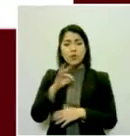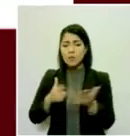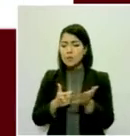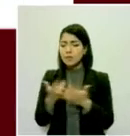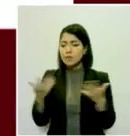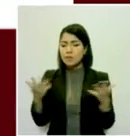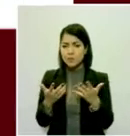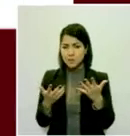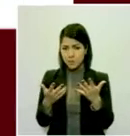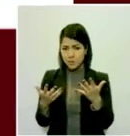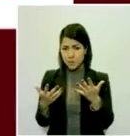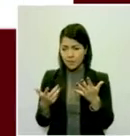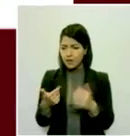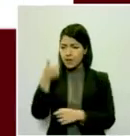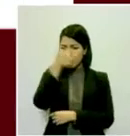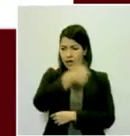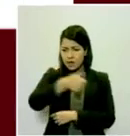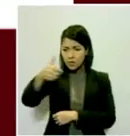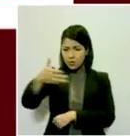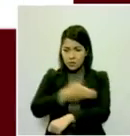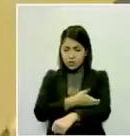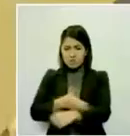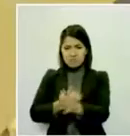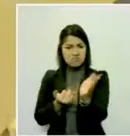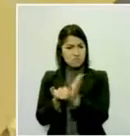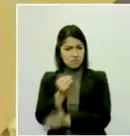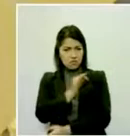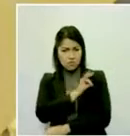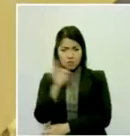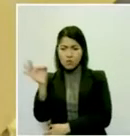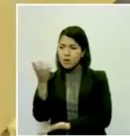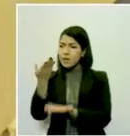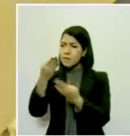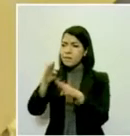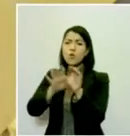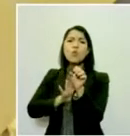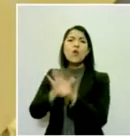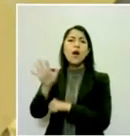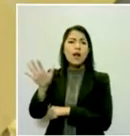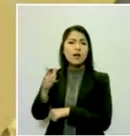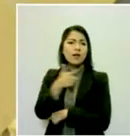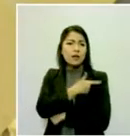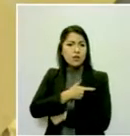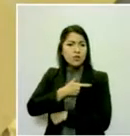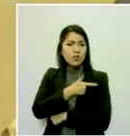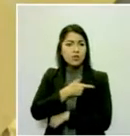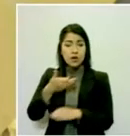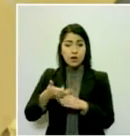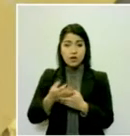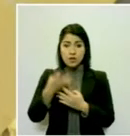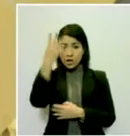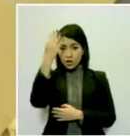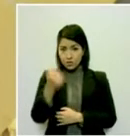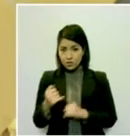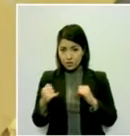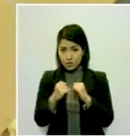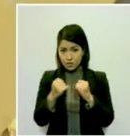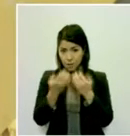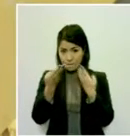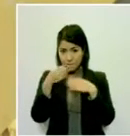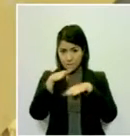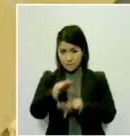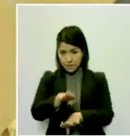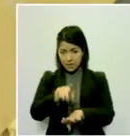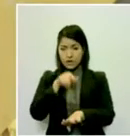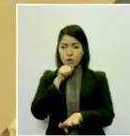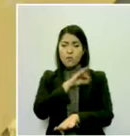Cada compañero tiene la opción de elegir el banco que más le convenga. Actualmente son 9 las instituciones financieras con las que